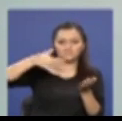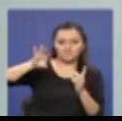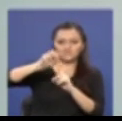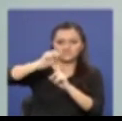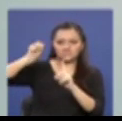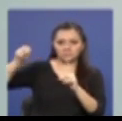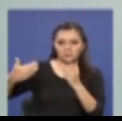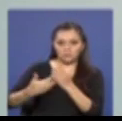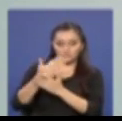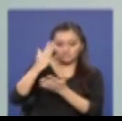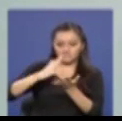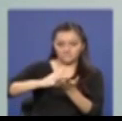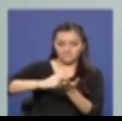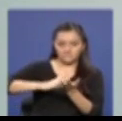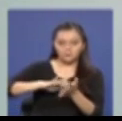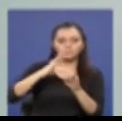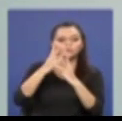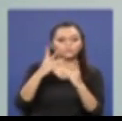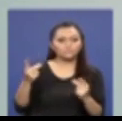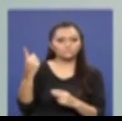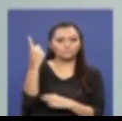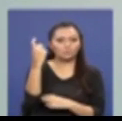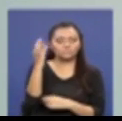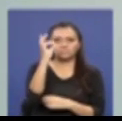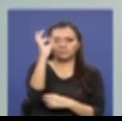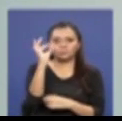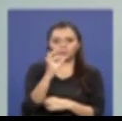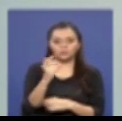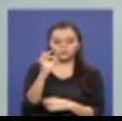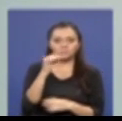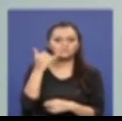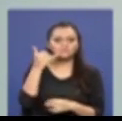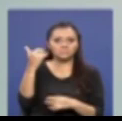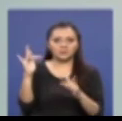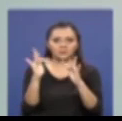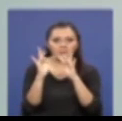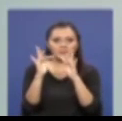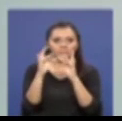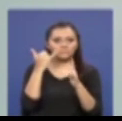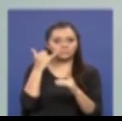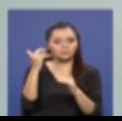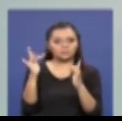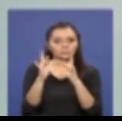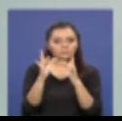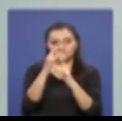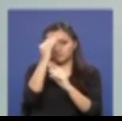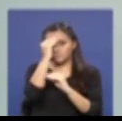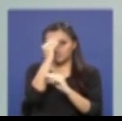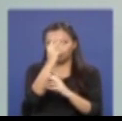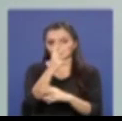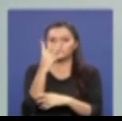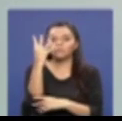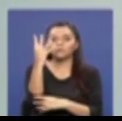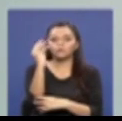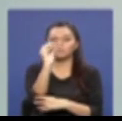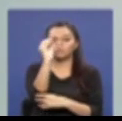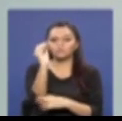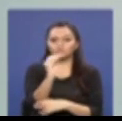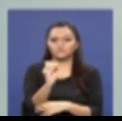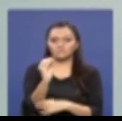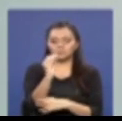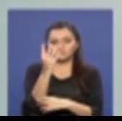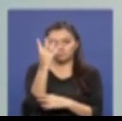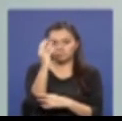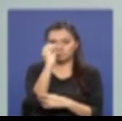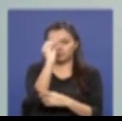dactilares, se resolvió el 11% de los casos, contacto telefónico, supongo una llamada informando, el 4%, que en verdad es